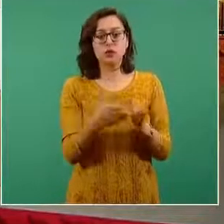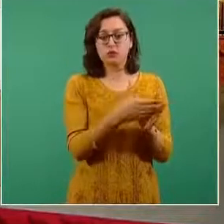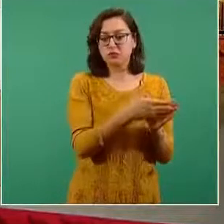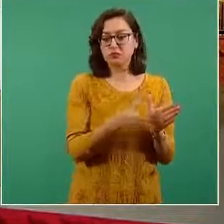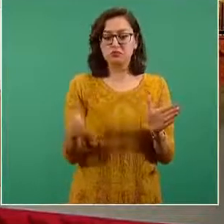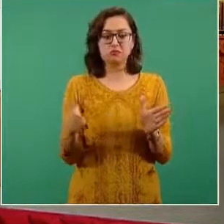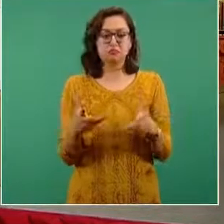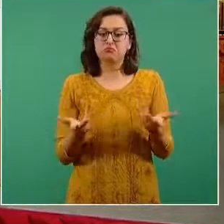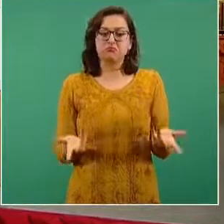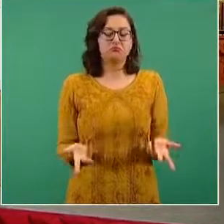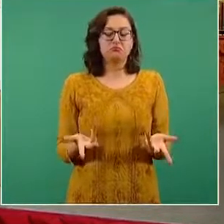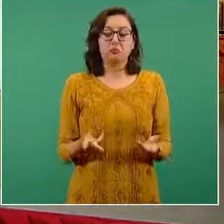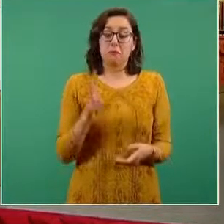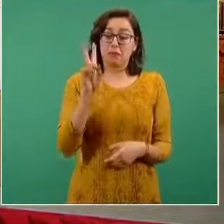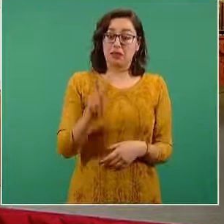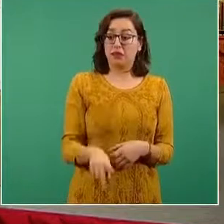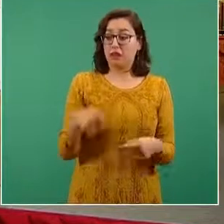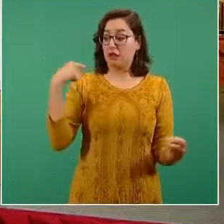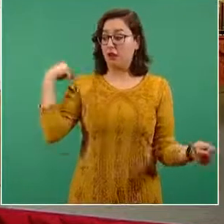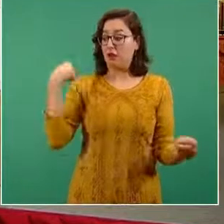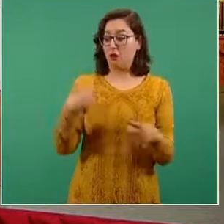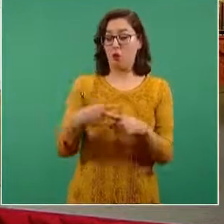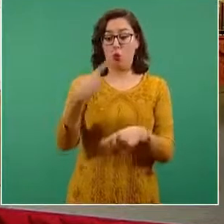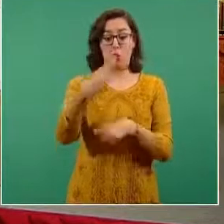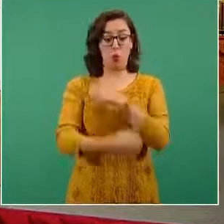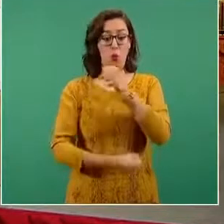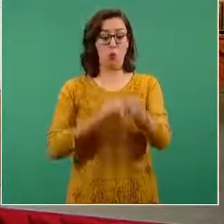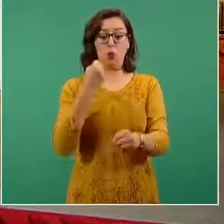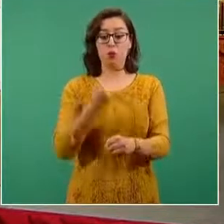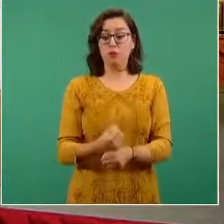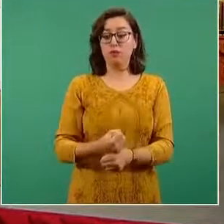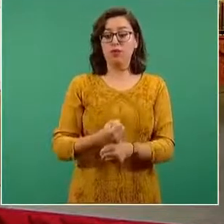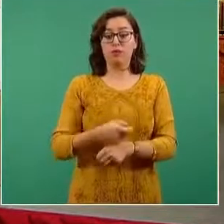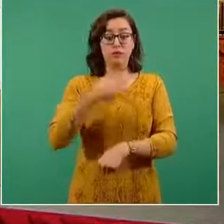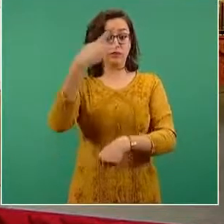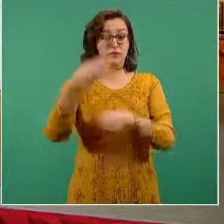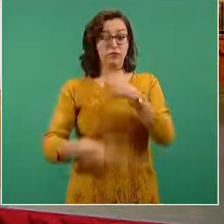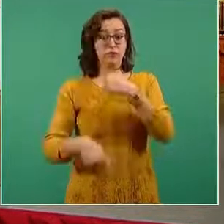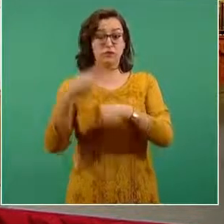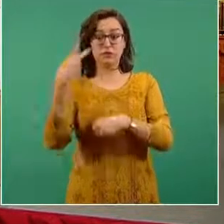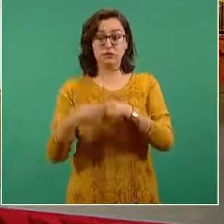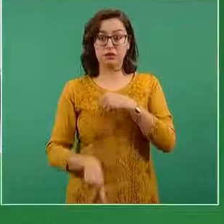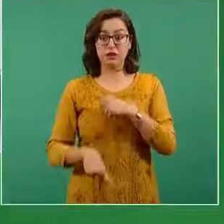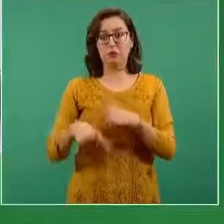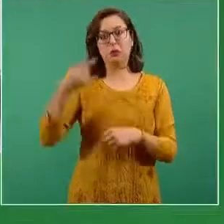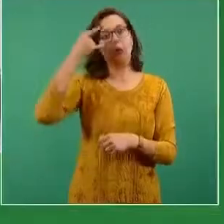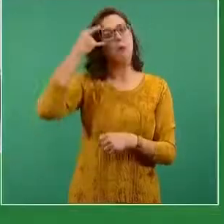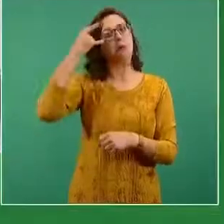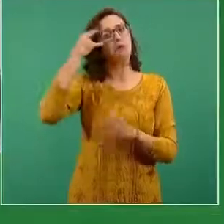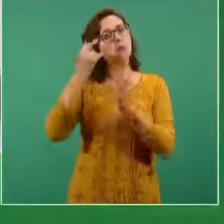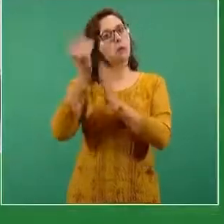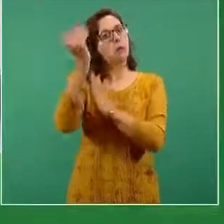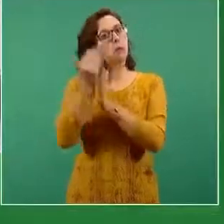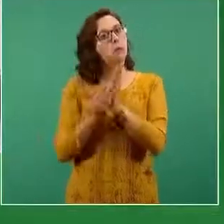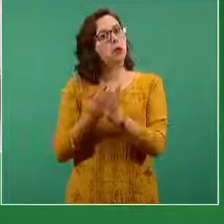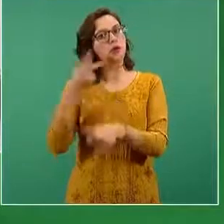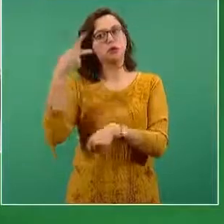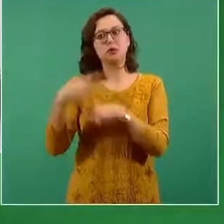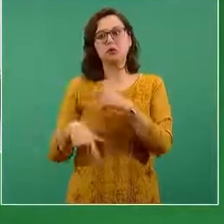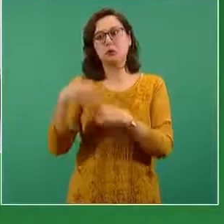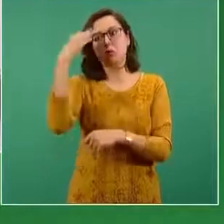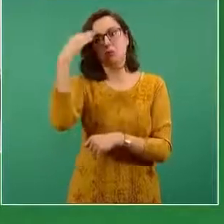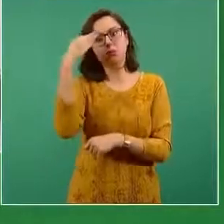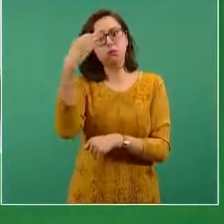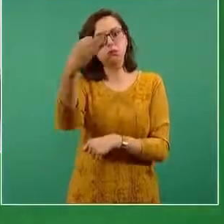sido el estado que ha estado en menor riesgo o riesgo más bajo en el país durante más tiempo, pero ha sido un resultado que se ha